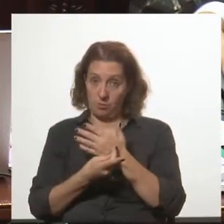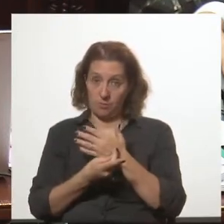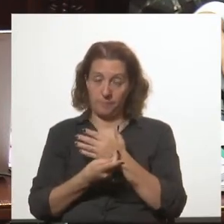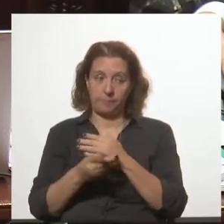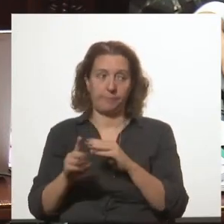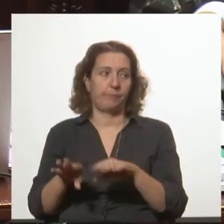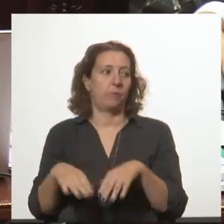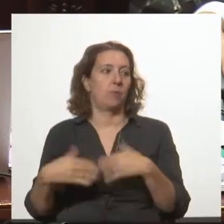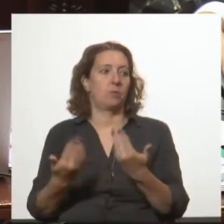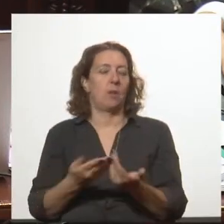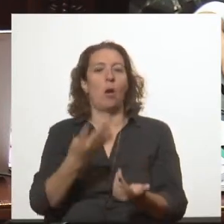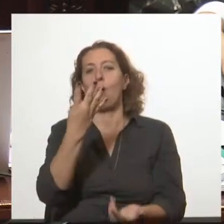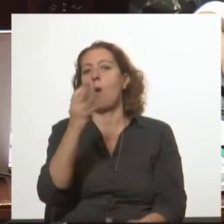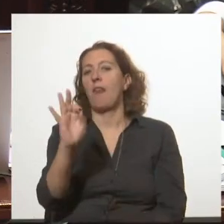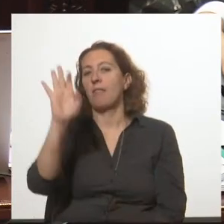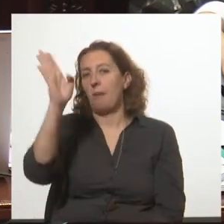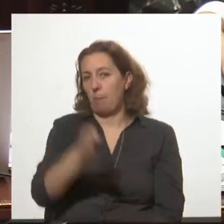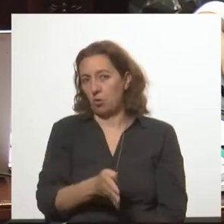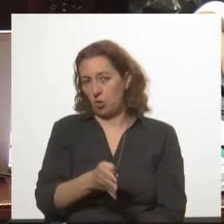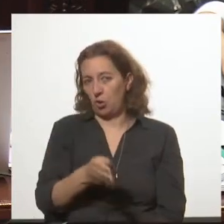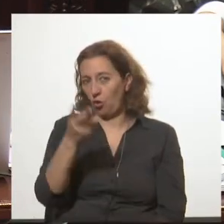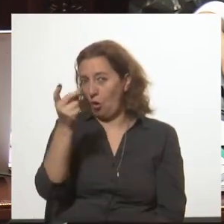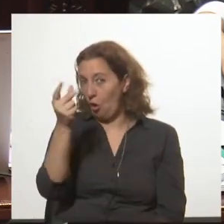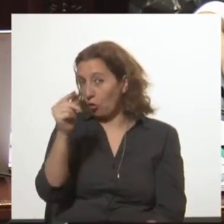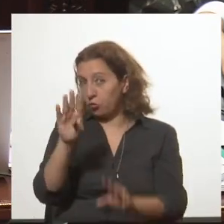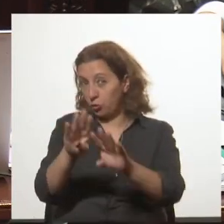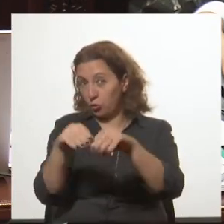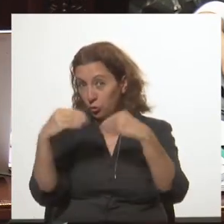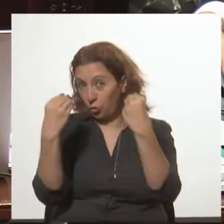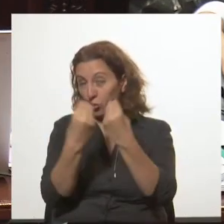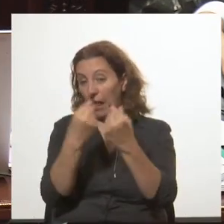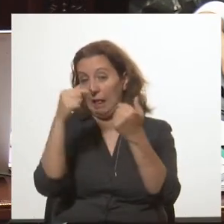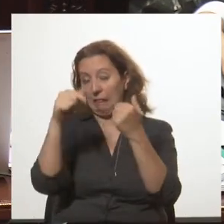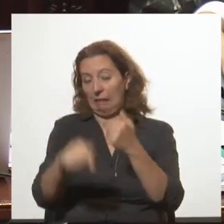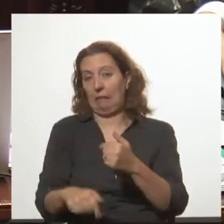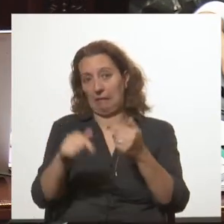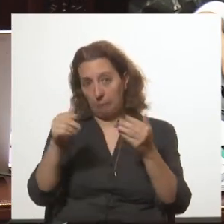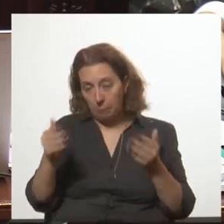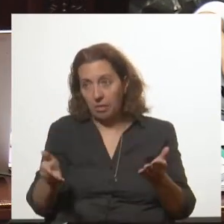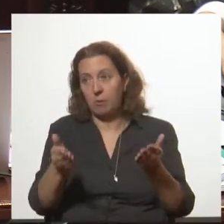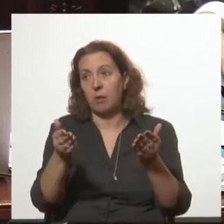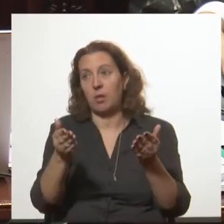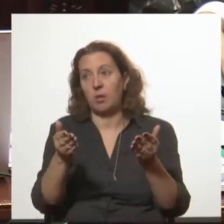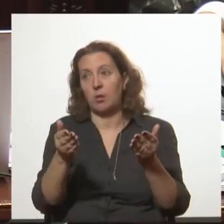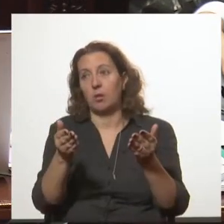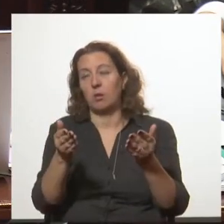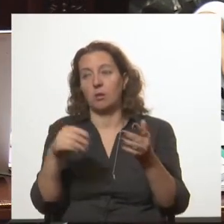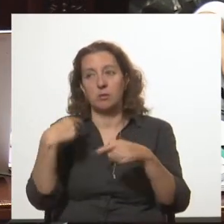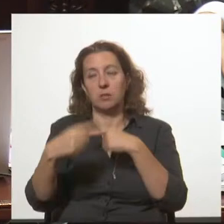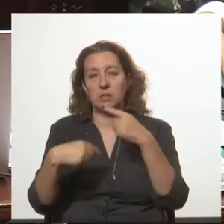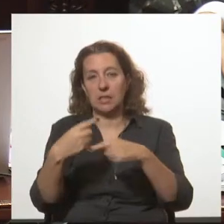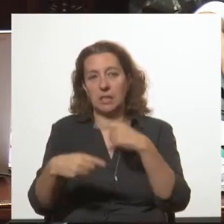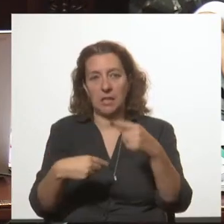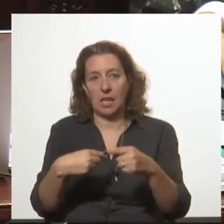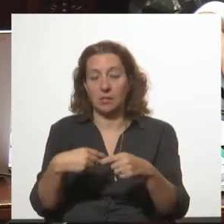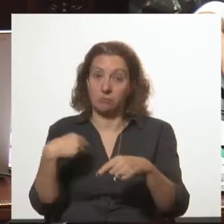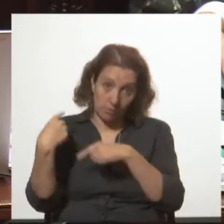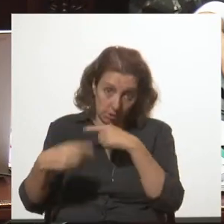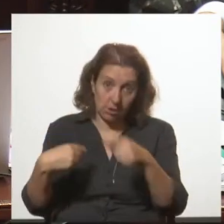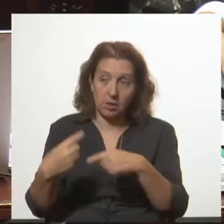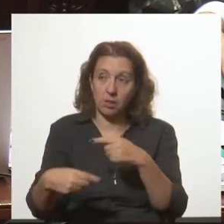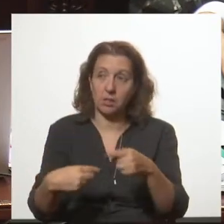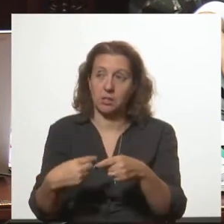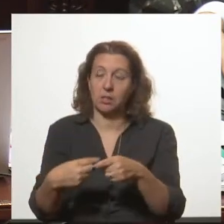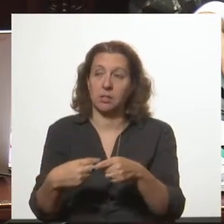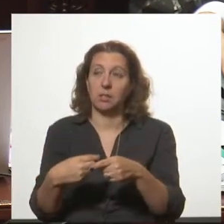ciento del costo total de este emprendimiento seguía siendo y sigue siendo